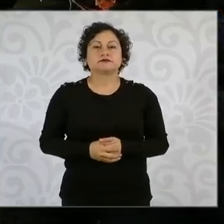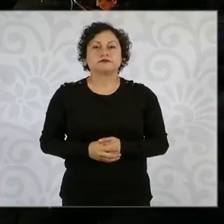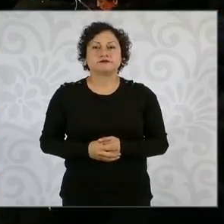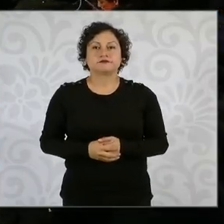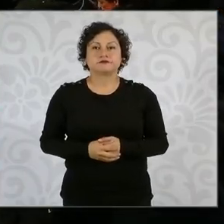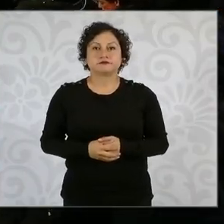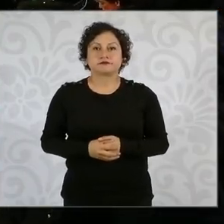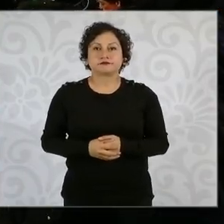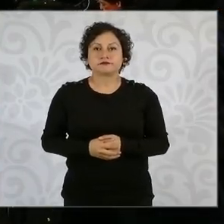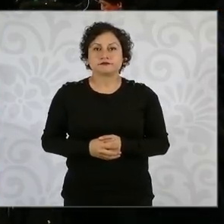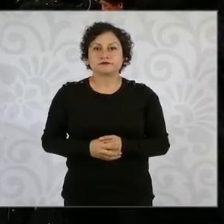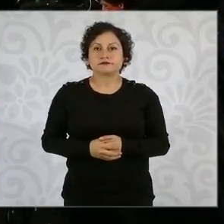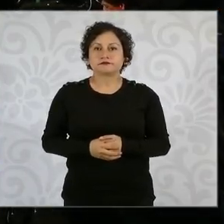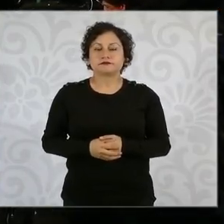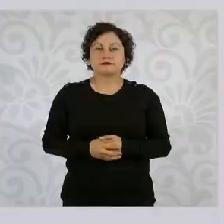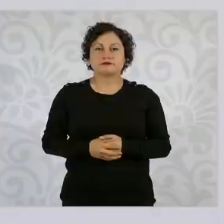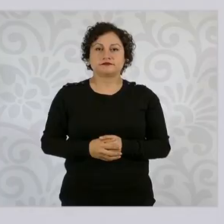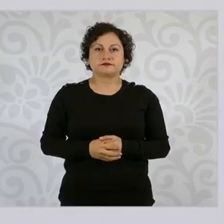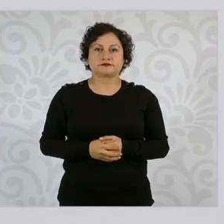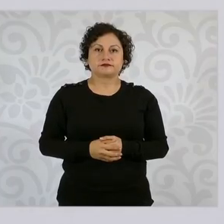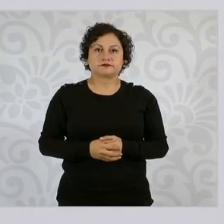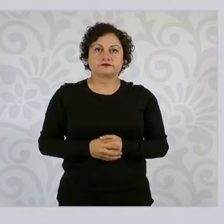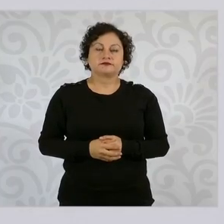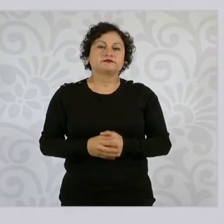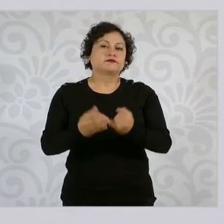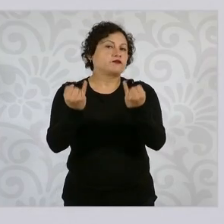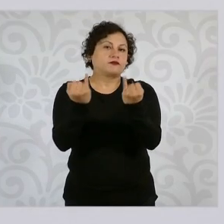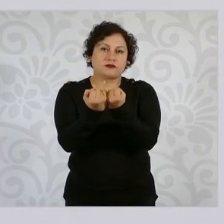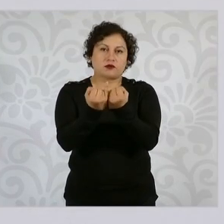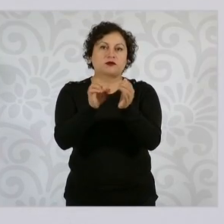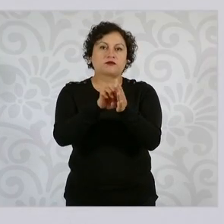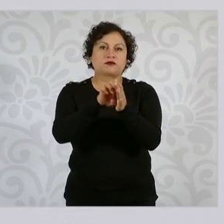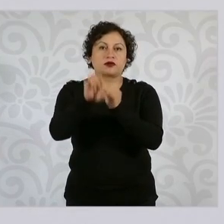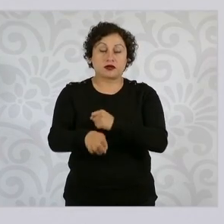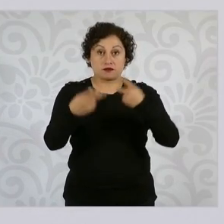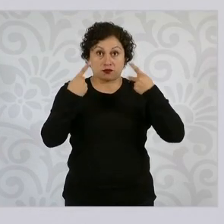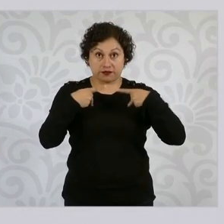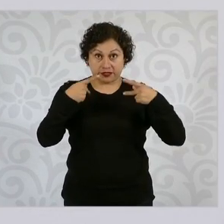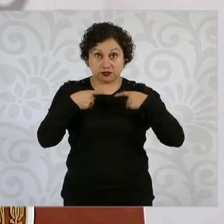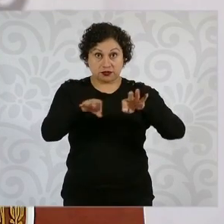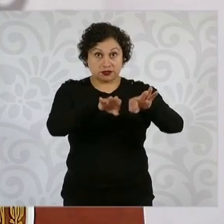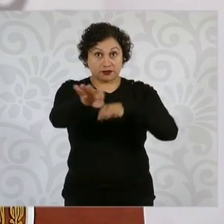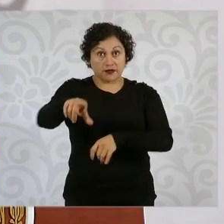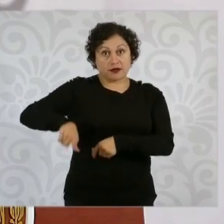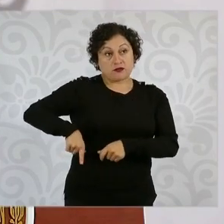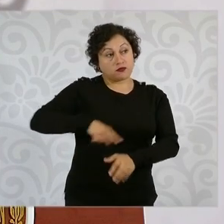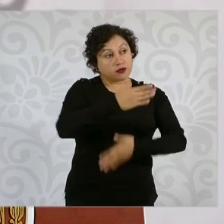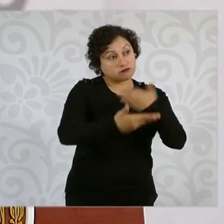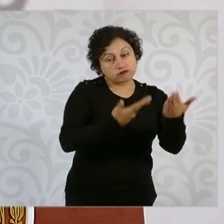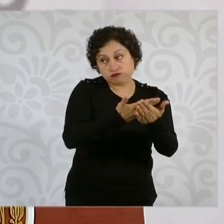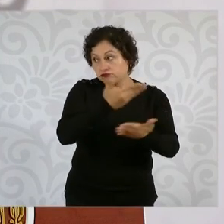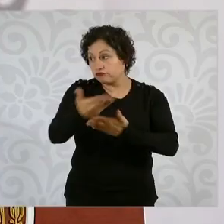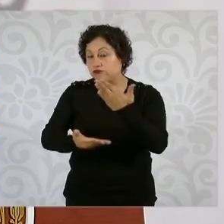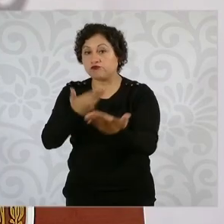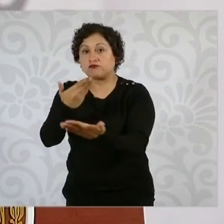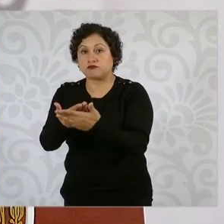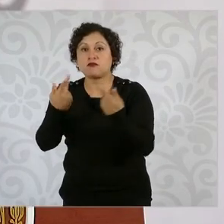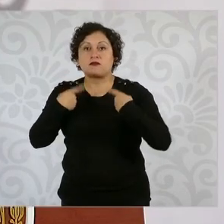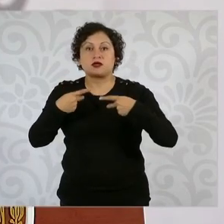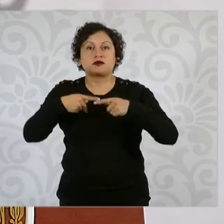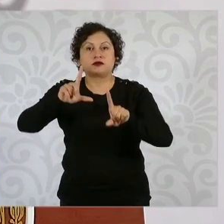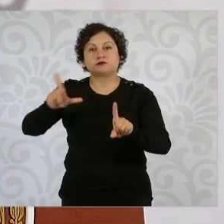médicos y enfermeras? Sí, es igual que en el caso de las servidoras y servidores de la Nación, ahí donde requieren apoyo de presencia de